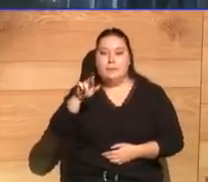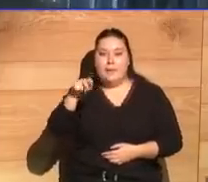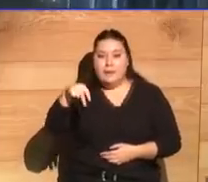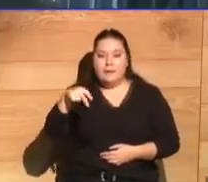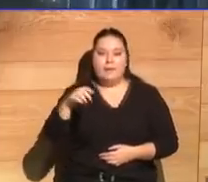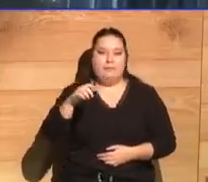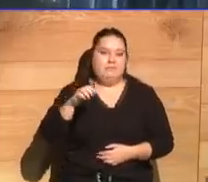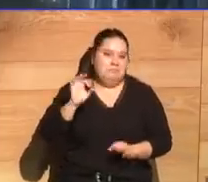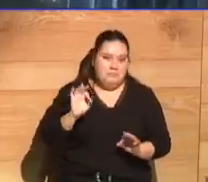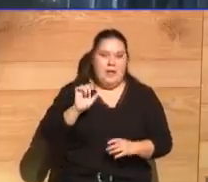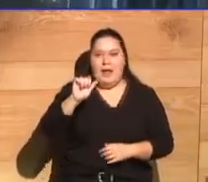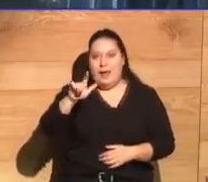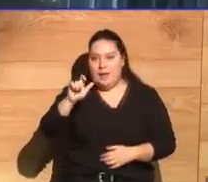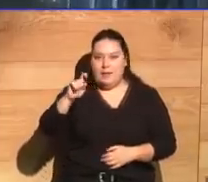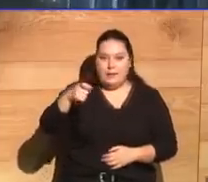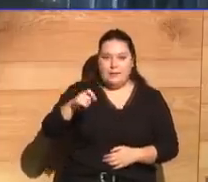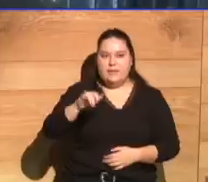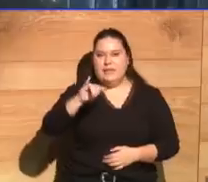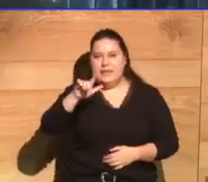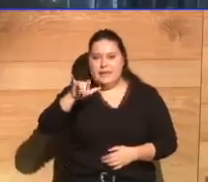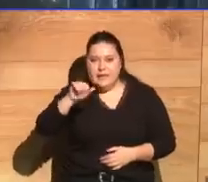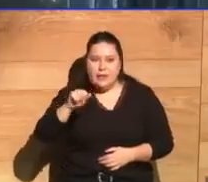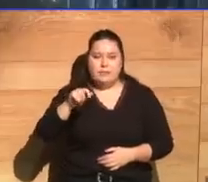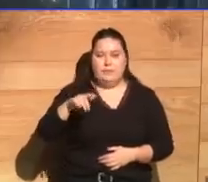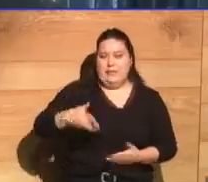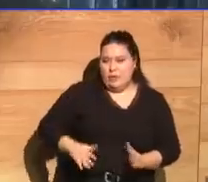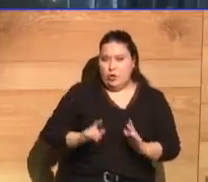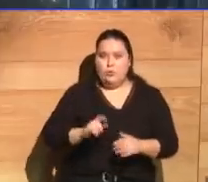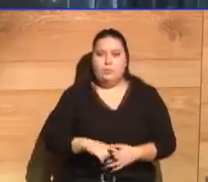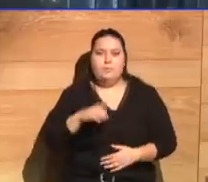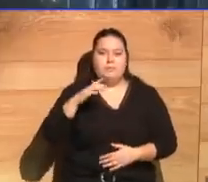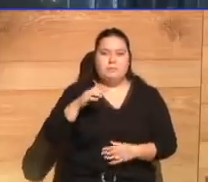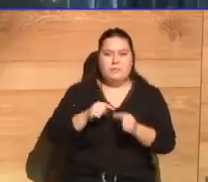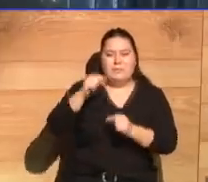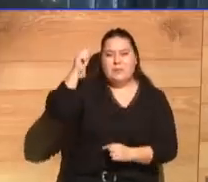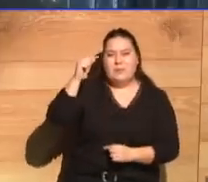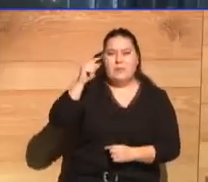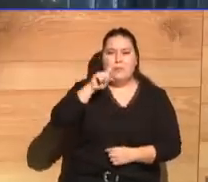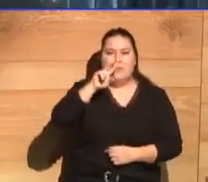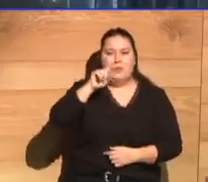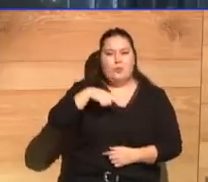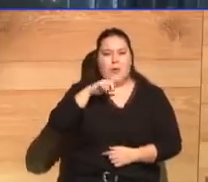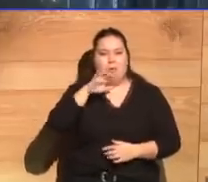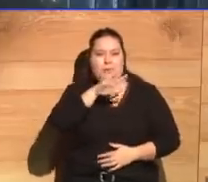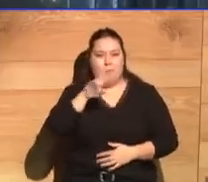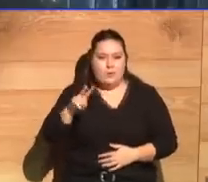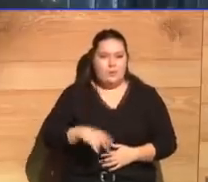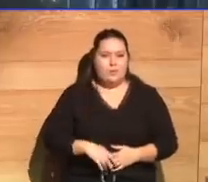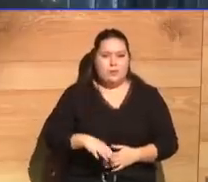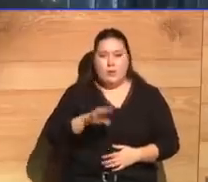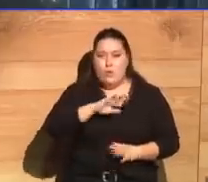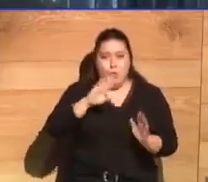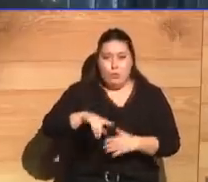era el padre, medía 1.5 metros, Ilya era el hijo, medía 1.52, porque no era mucho mayor. Y precisamente es Ilya, el